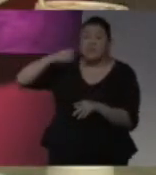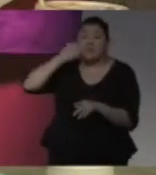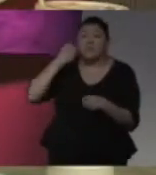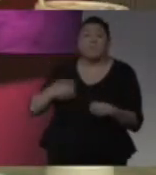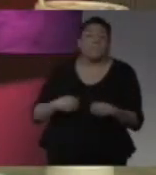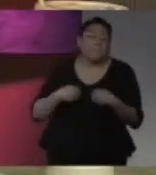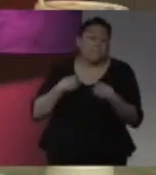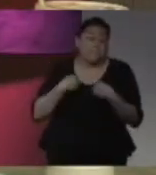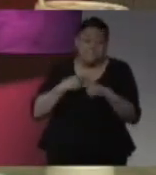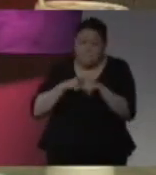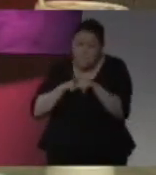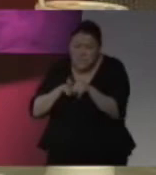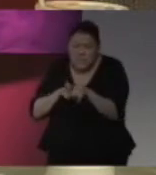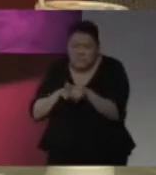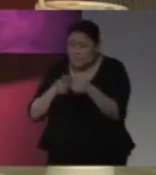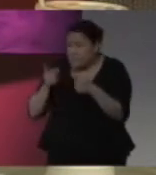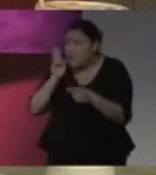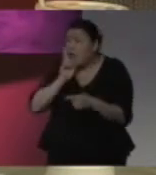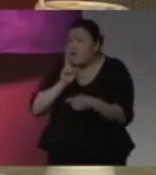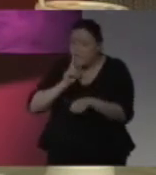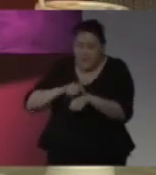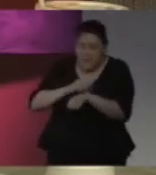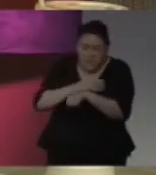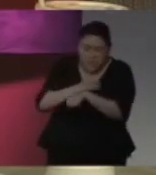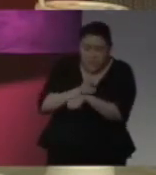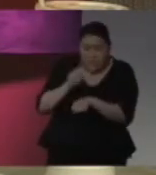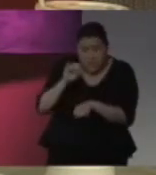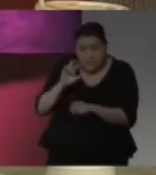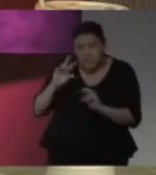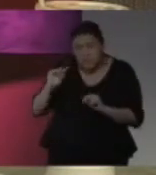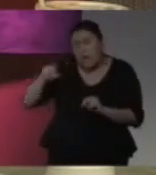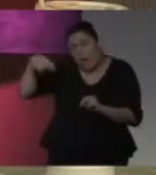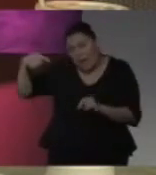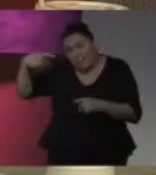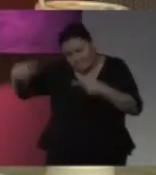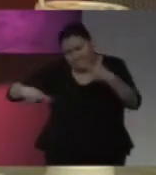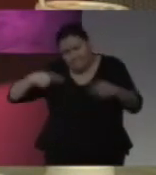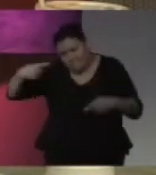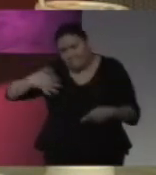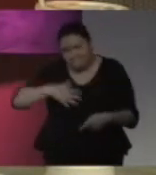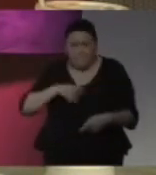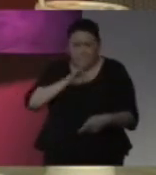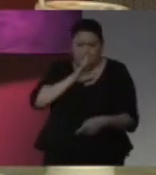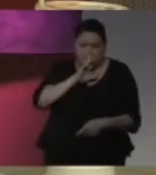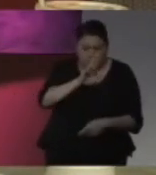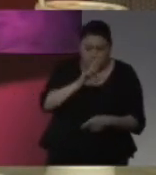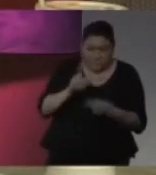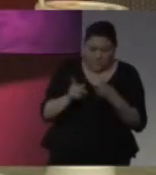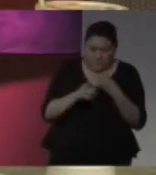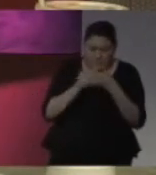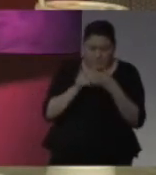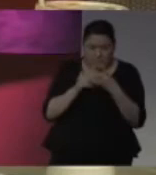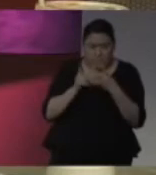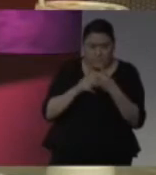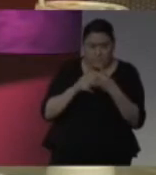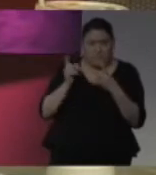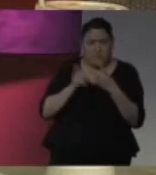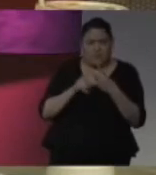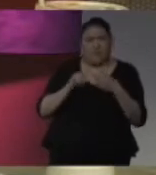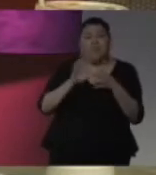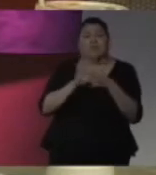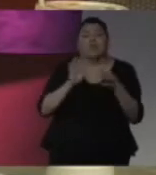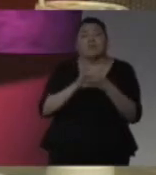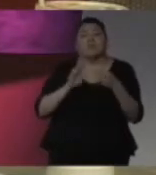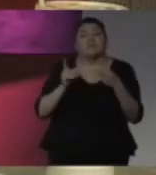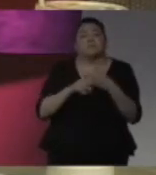en segundo punto, si alcanza el tiempo, y si no ya en las preguntas, reflexionar sucintamente